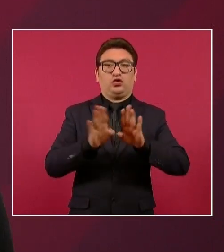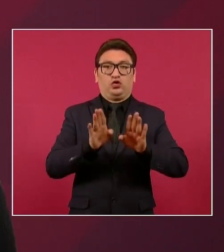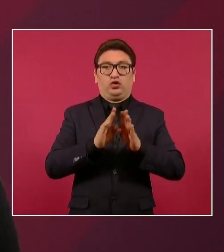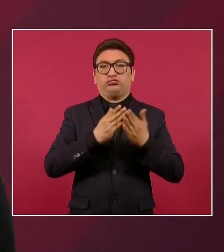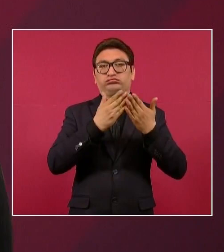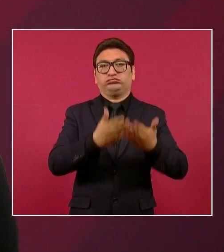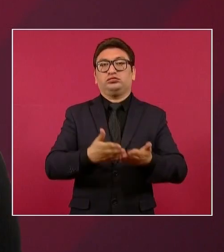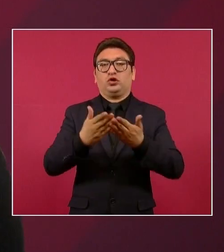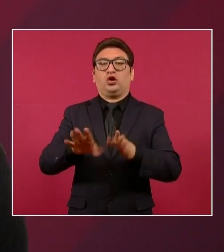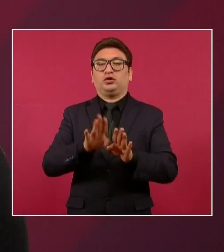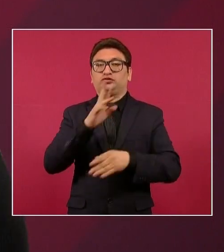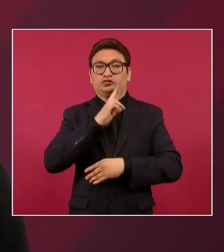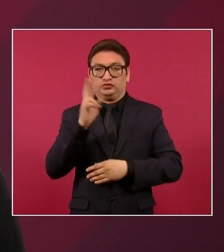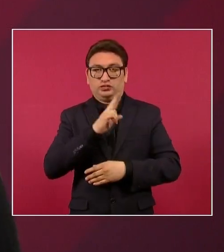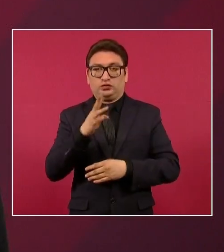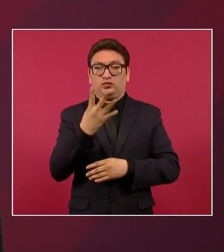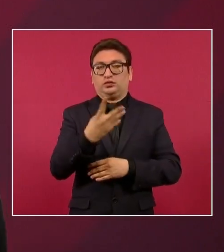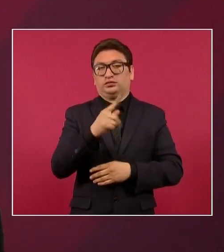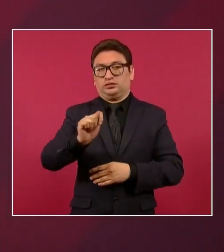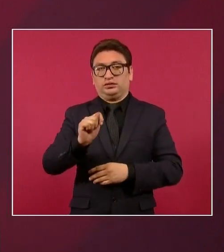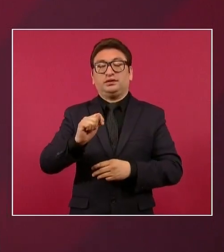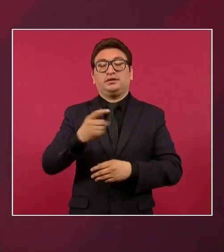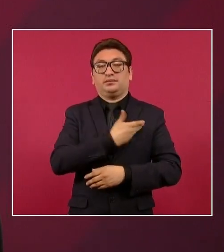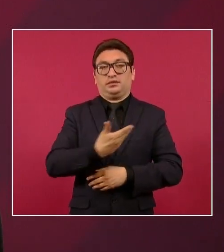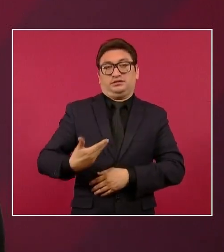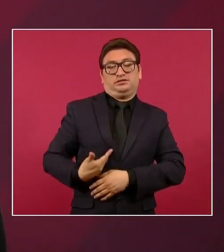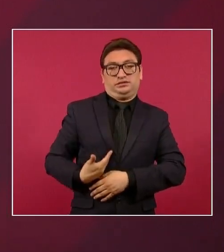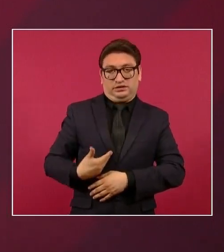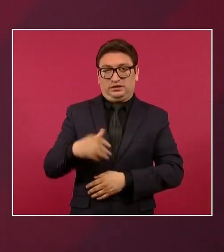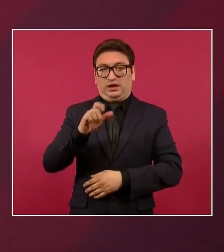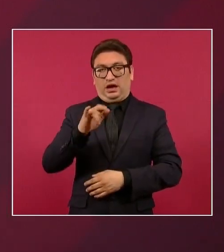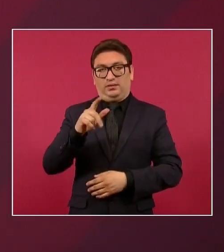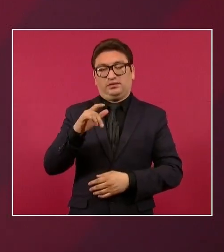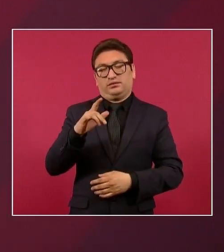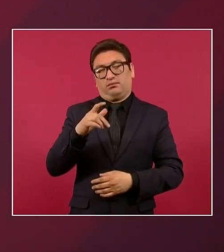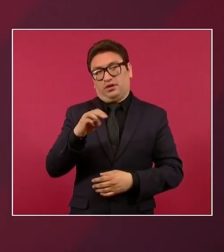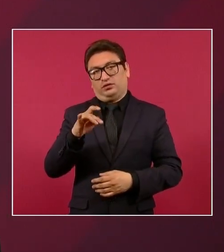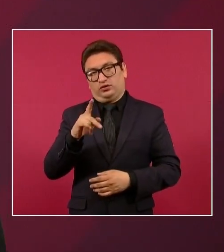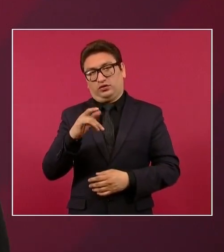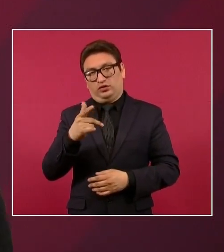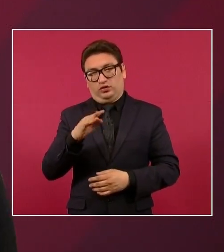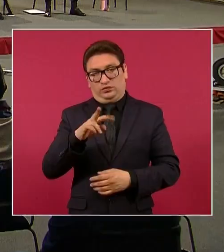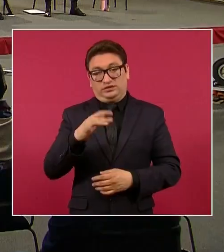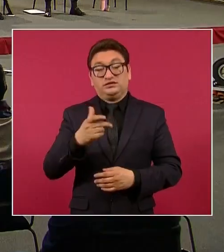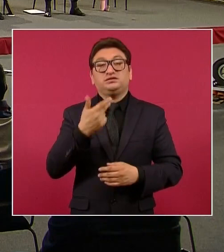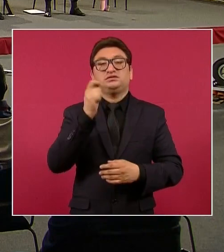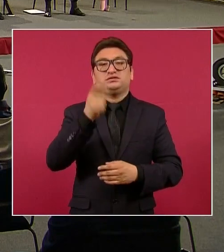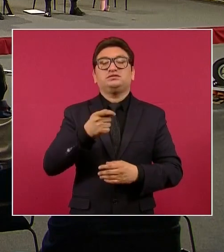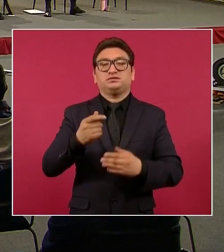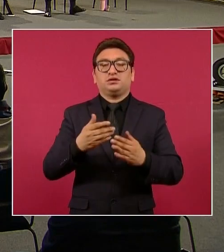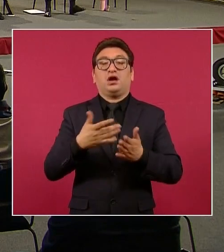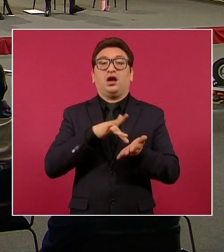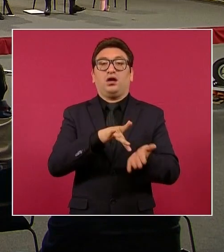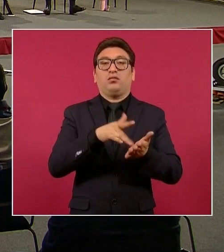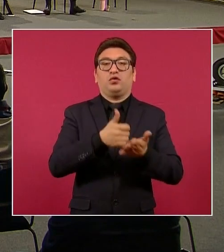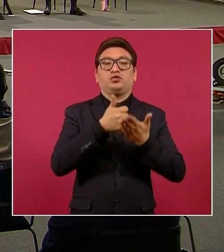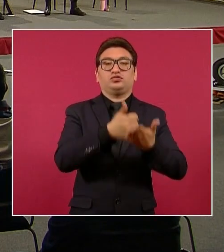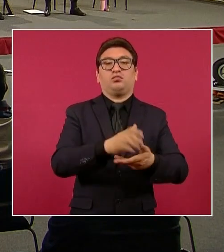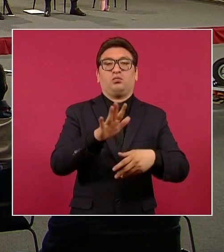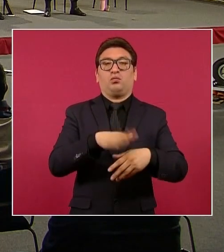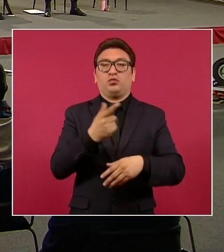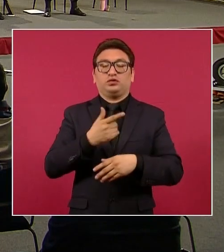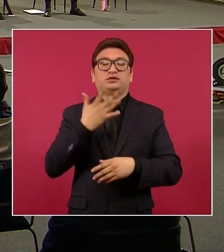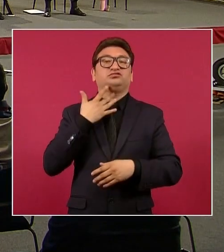4T. Y el presidente Andrés Manuelovich recibe ayuda de Moscú para enfrentar la crisis de precios de